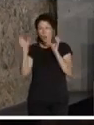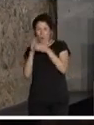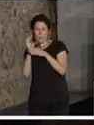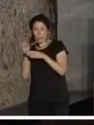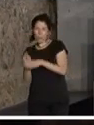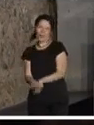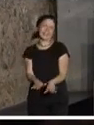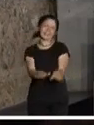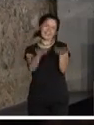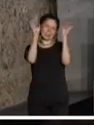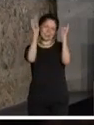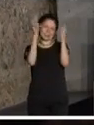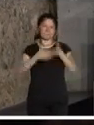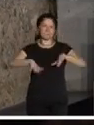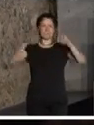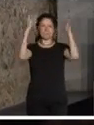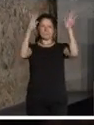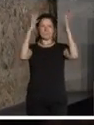popular